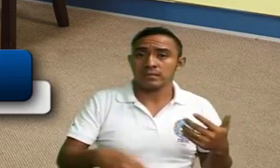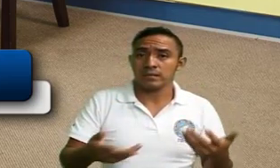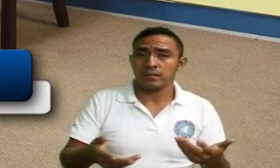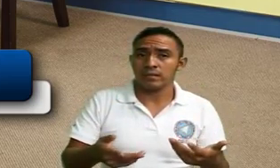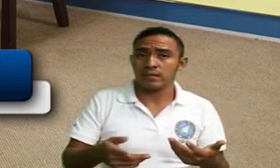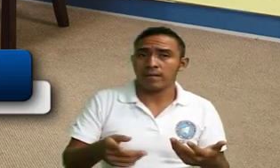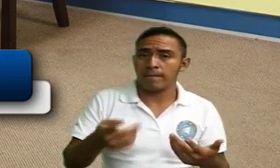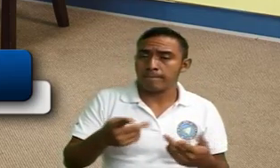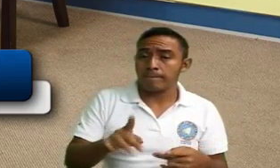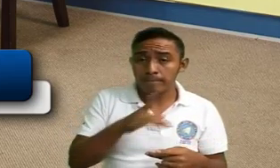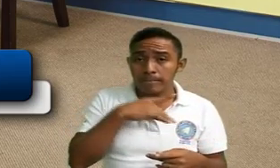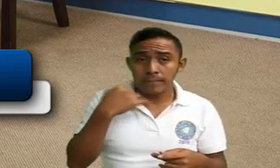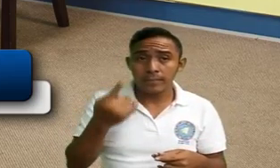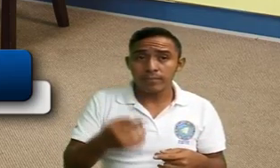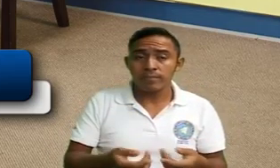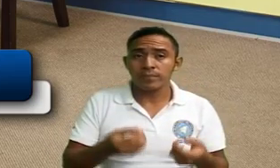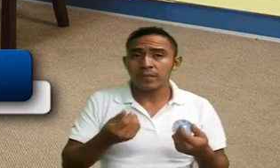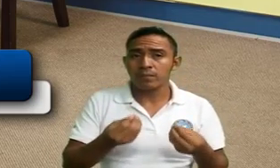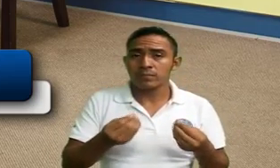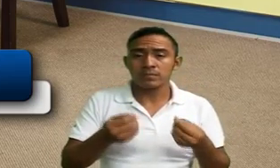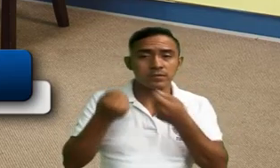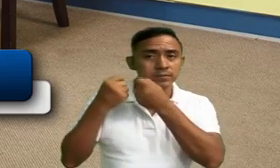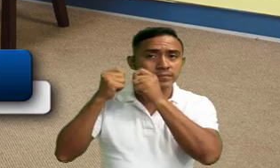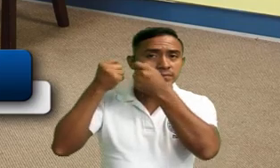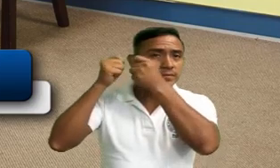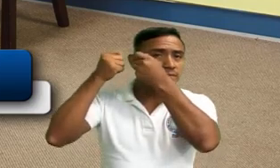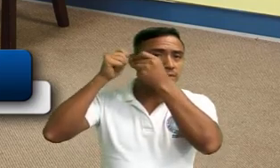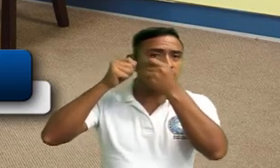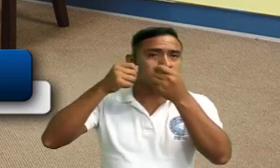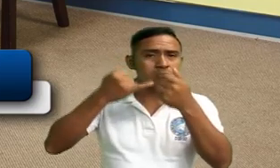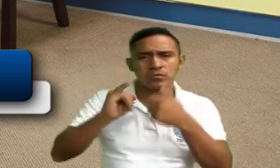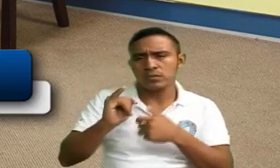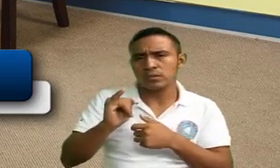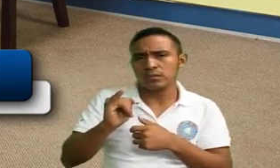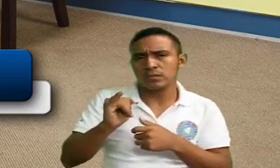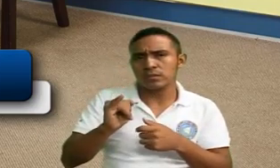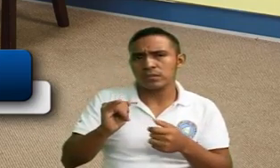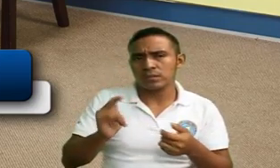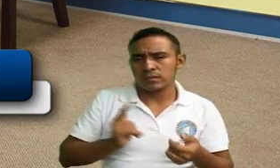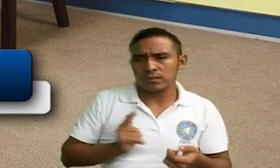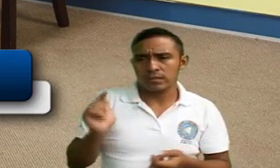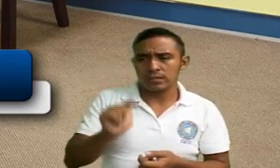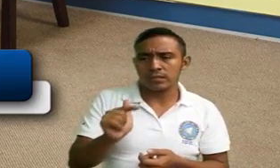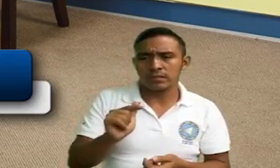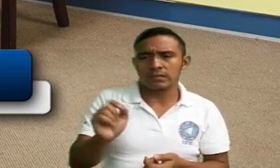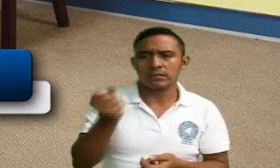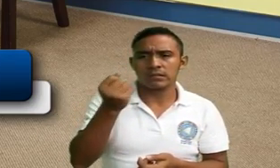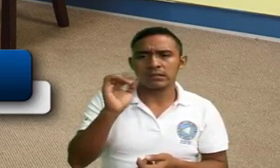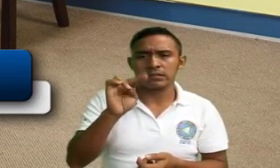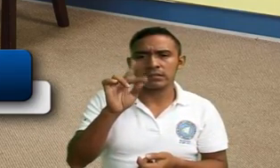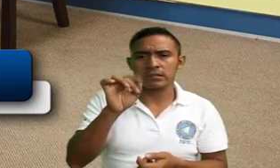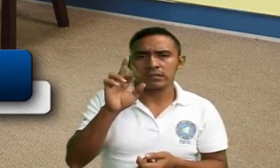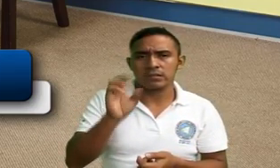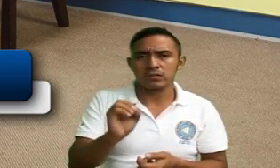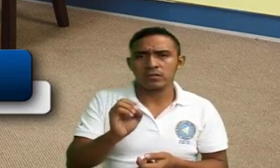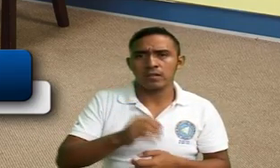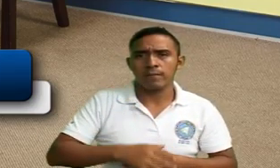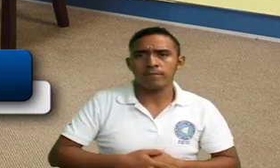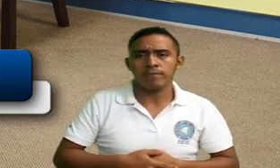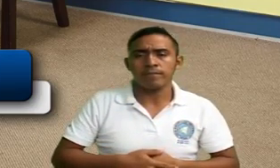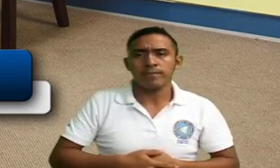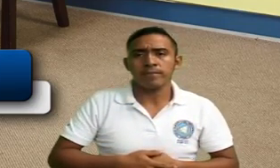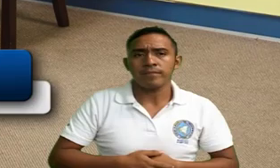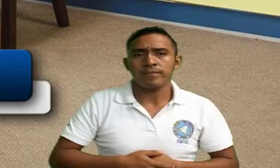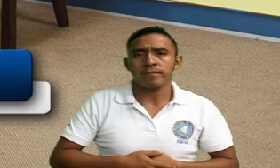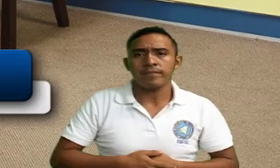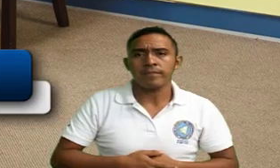Pero no necesariamente una mujer que se llena de espinillas, o sí, tiene síndrome menstrual. Premenstrual.